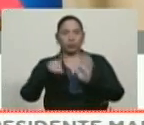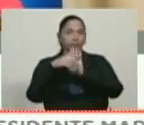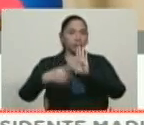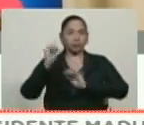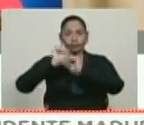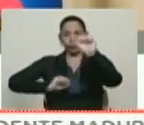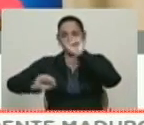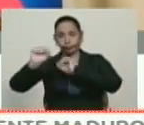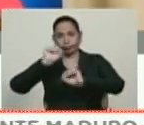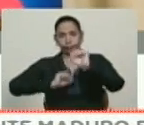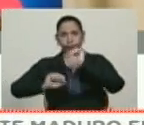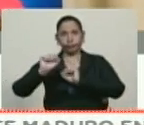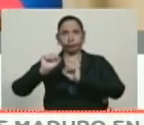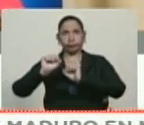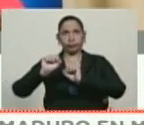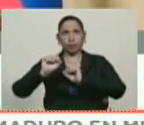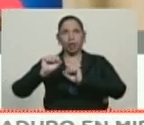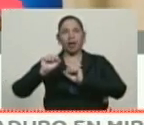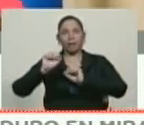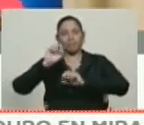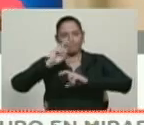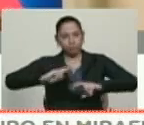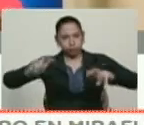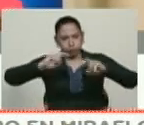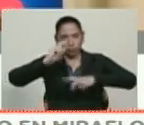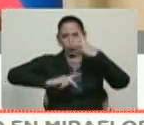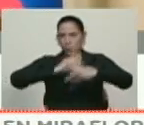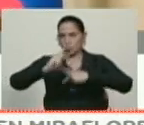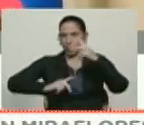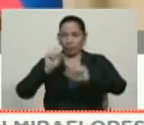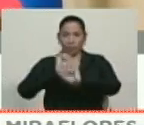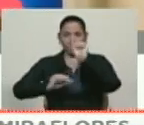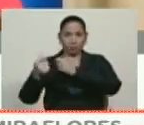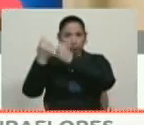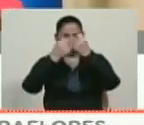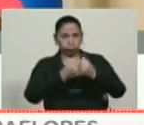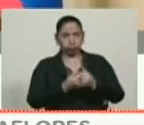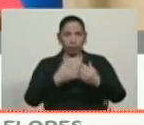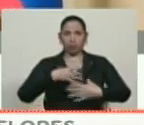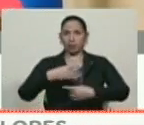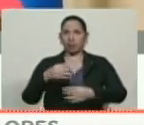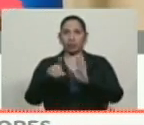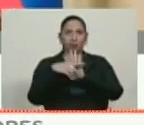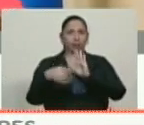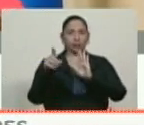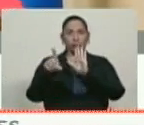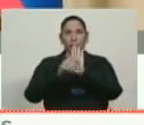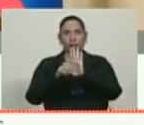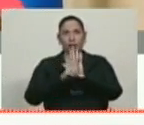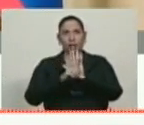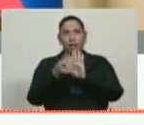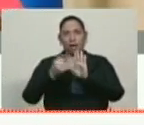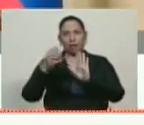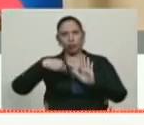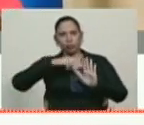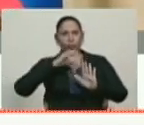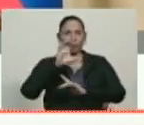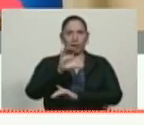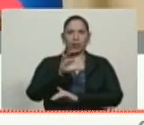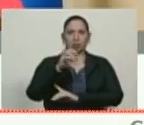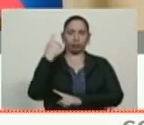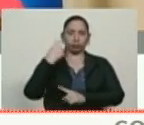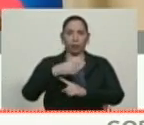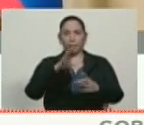la defensa y un debido proceso en la defensa de los activos, de los intereses y de los derechos legítimos que como país nos